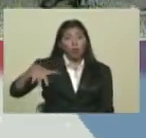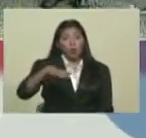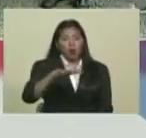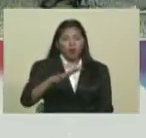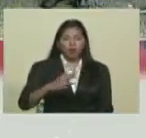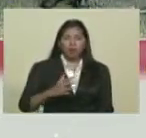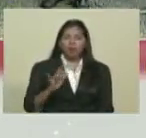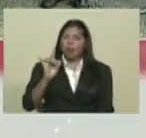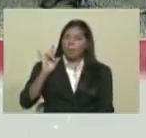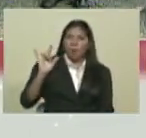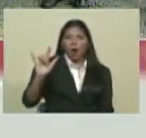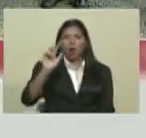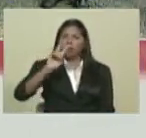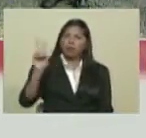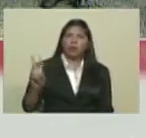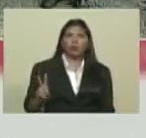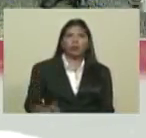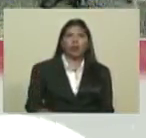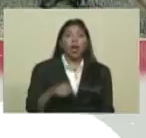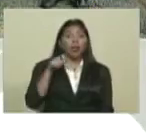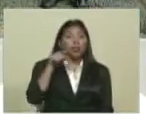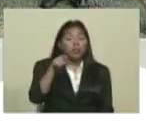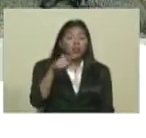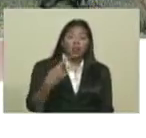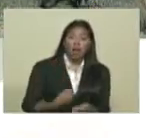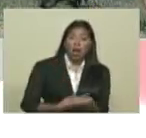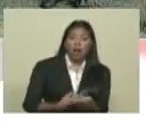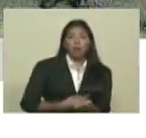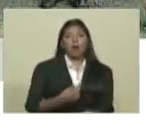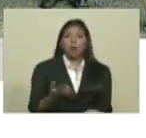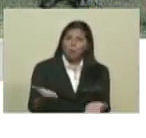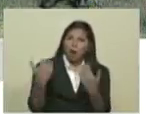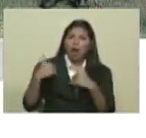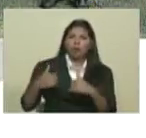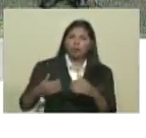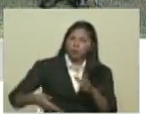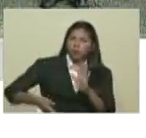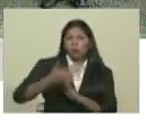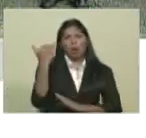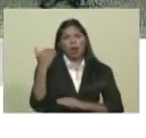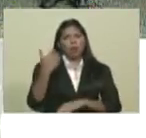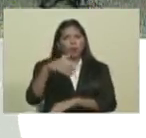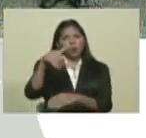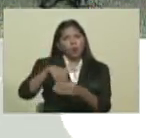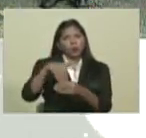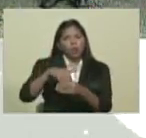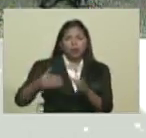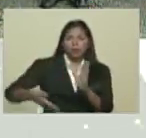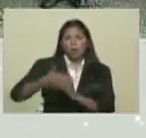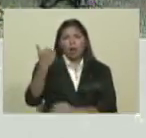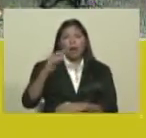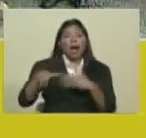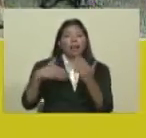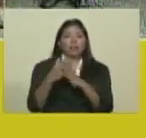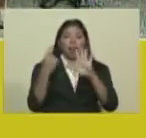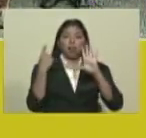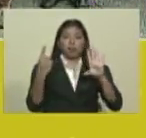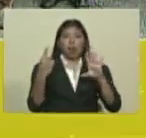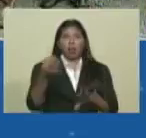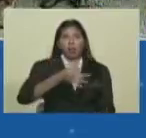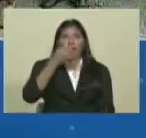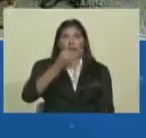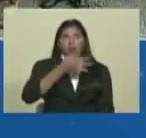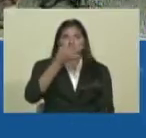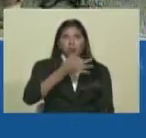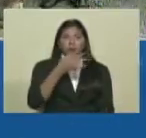esta patria, a ti, hermano y hermana. Vamos a la calle, vamos a votar. Hay tiempo hasta las 6 de la tarde.